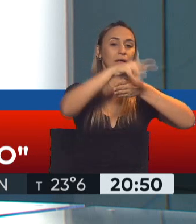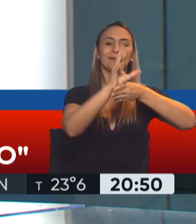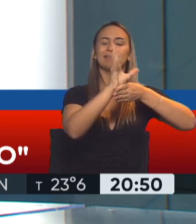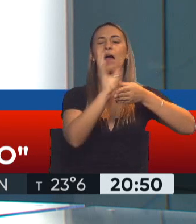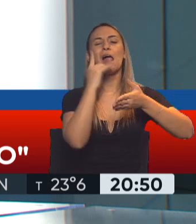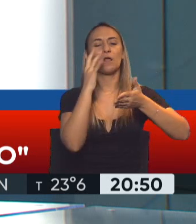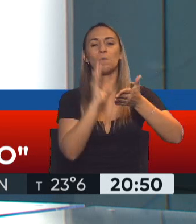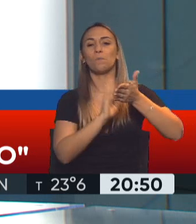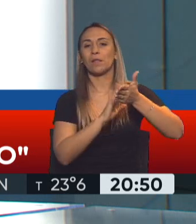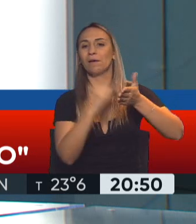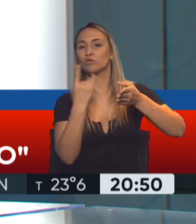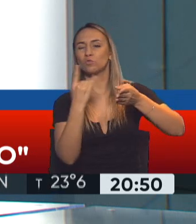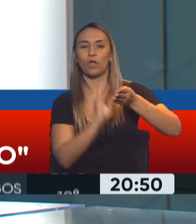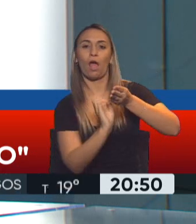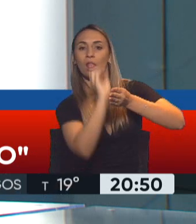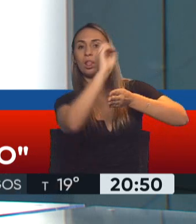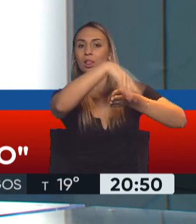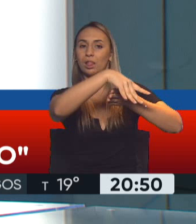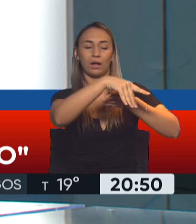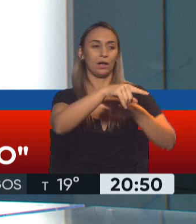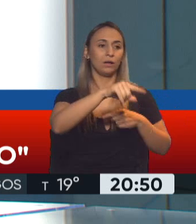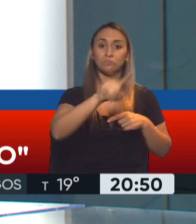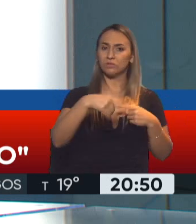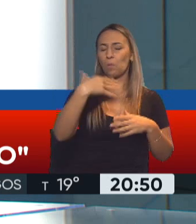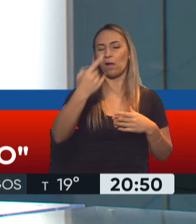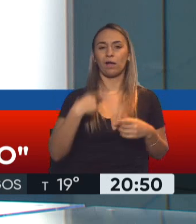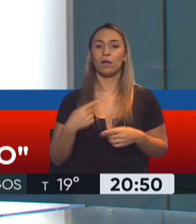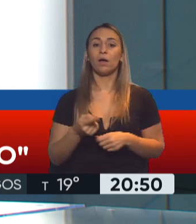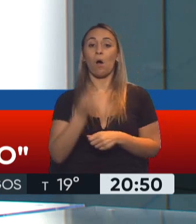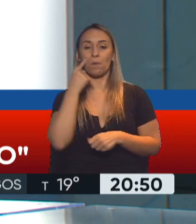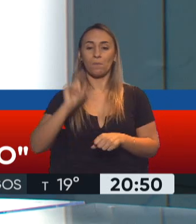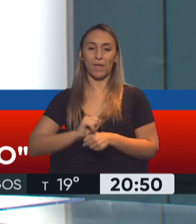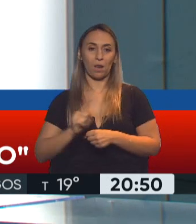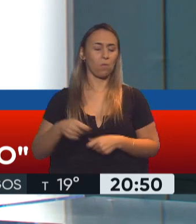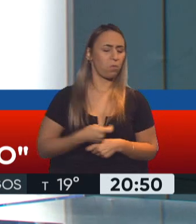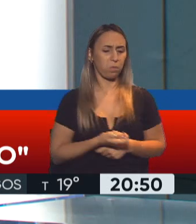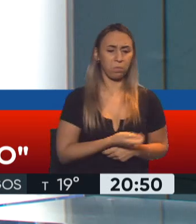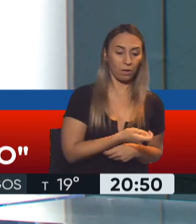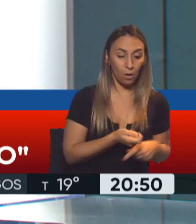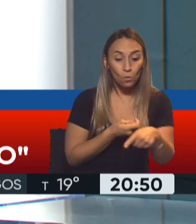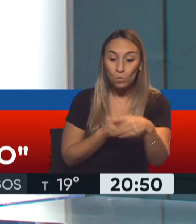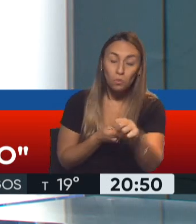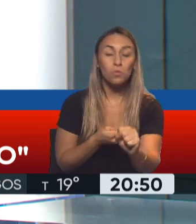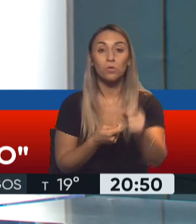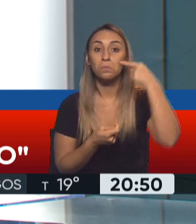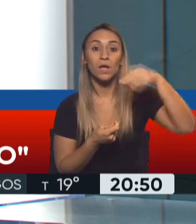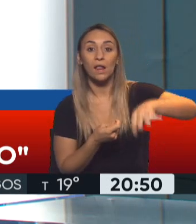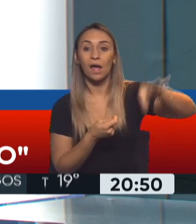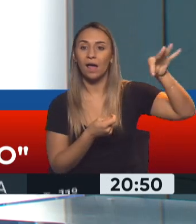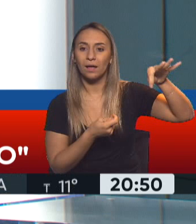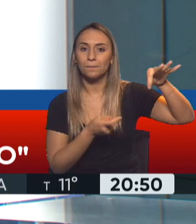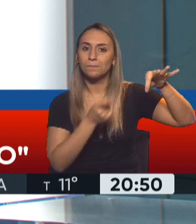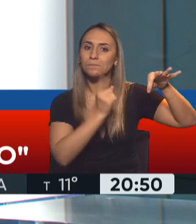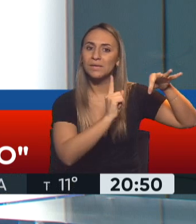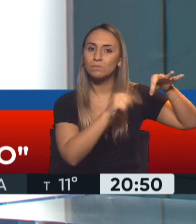es un aterrador único en el mundo ese aterrador medio cerrador si lo descubrieron porque eran los mismos huesos en santa